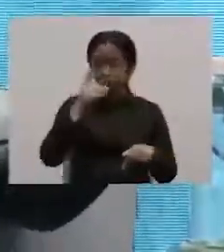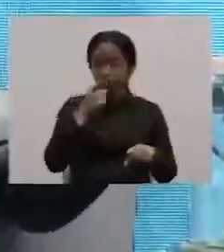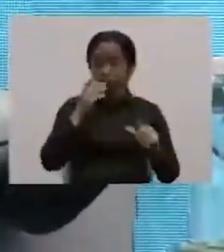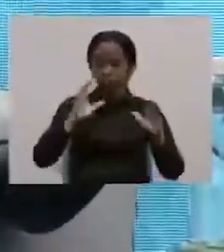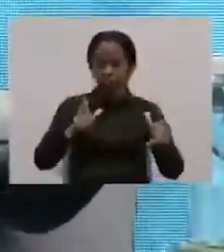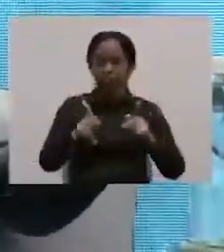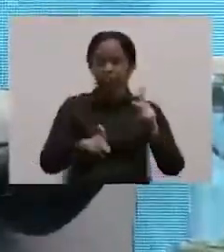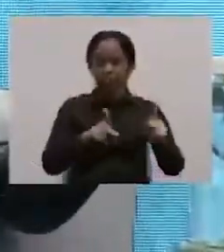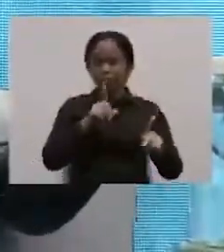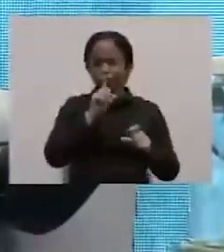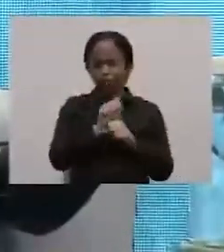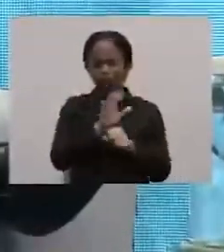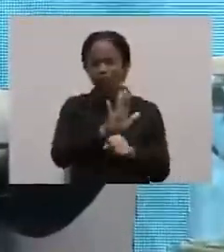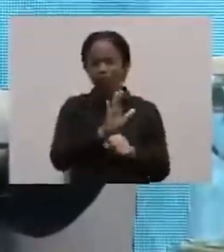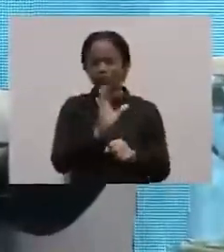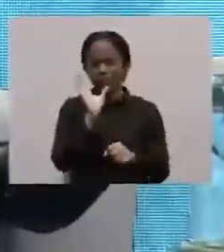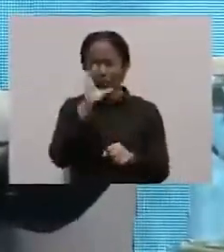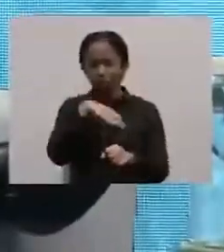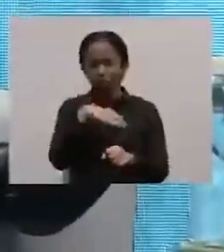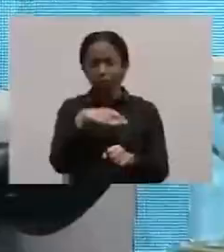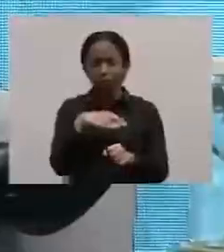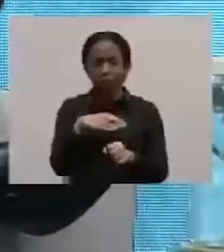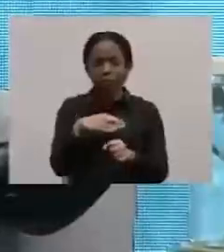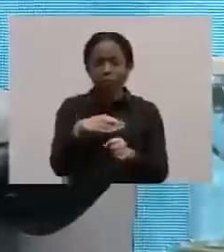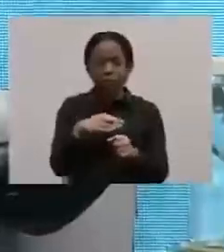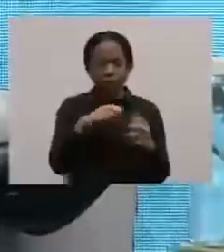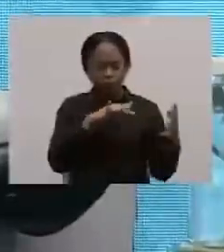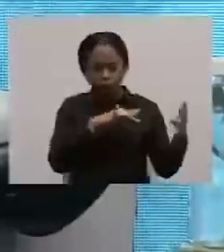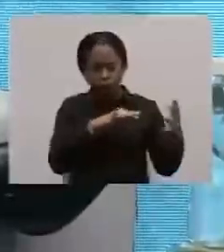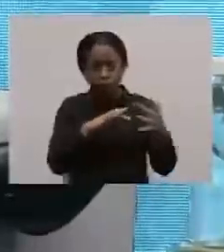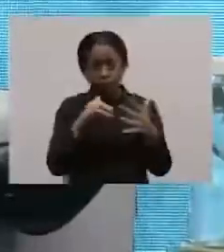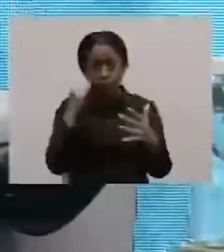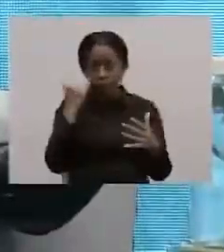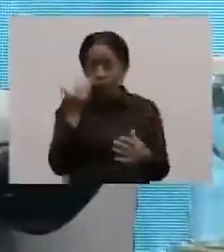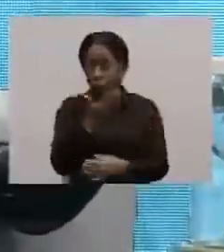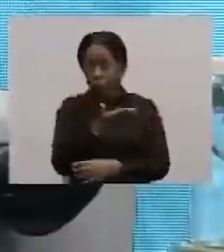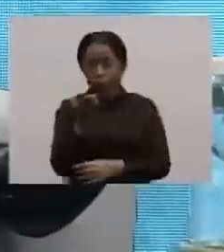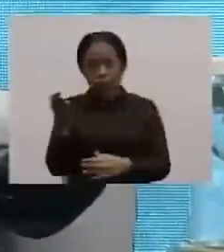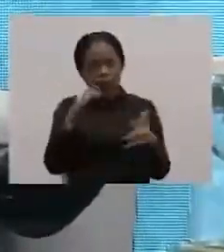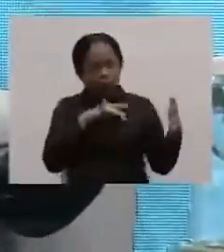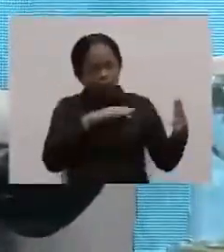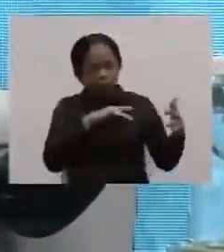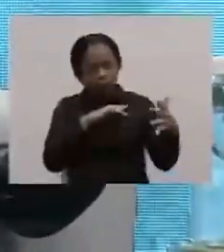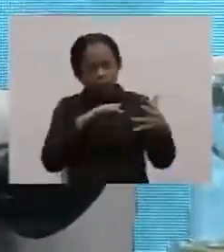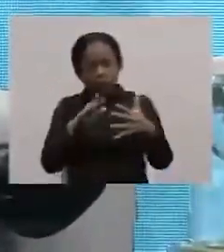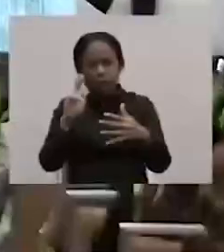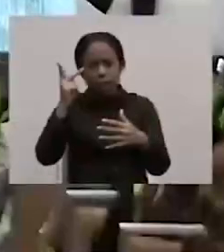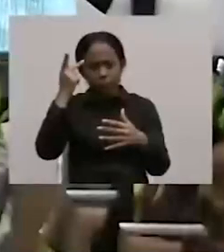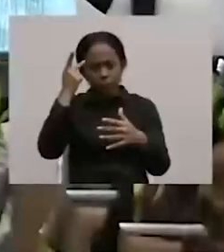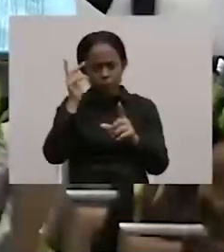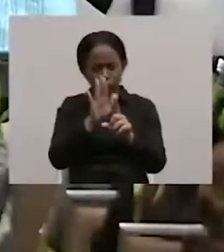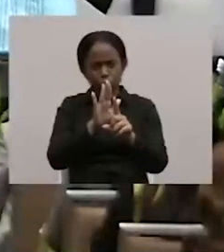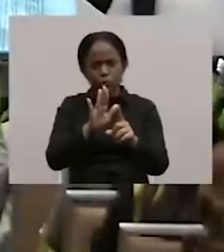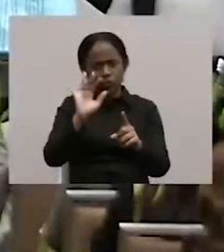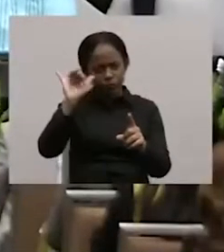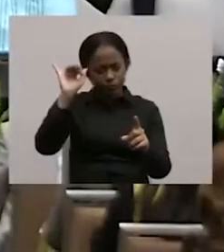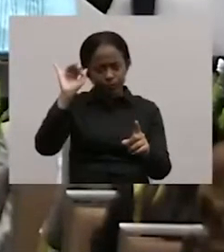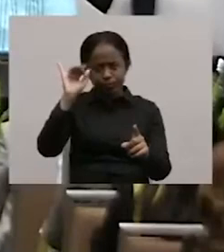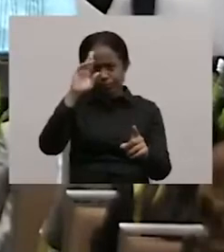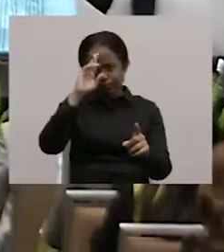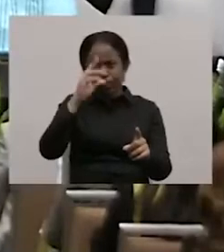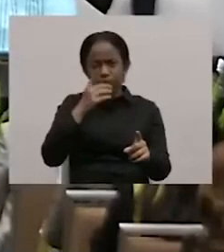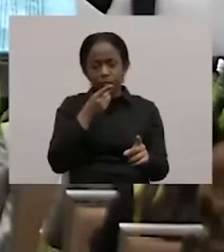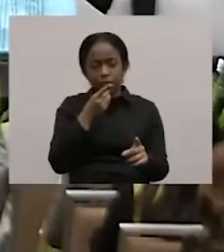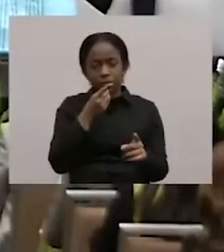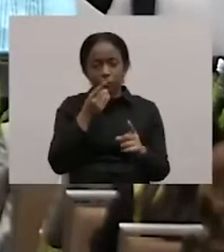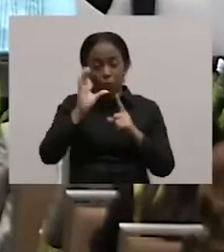extraña. Los estudios, por los que se dedican a estudiar el comportamiento político en la República Dominicana, le